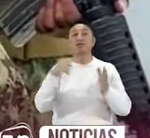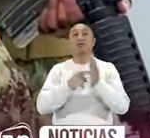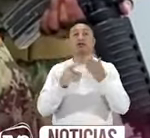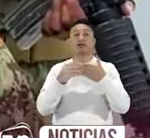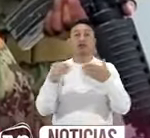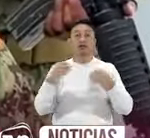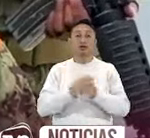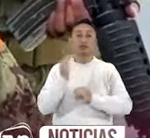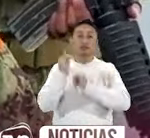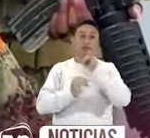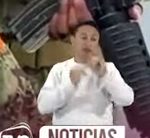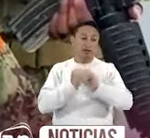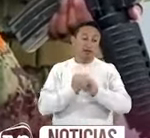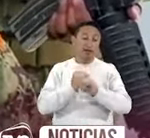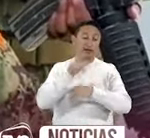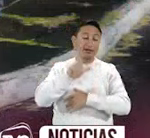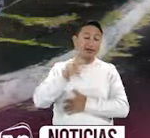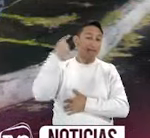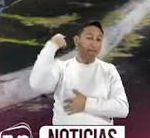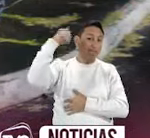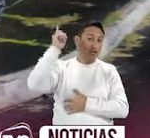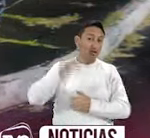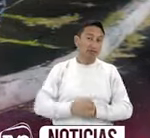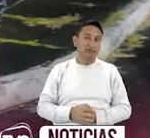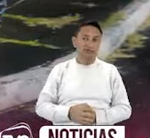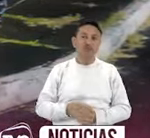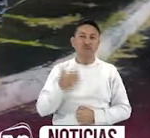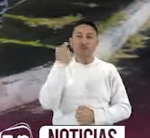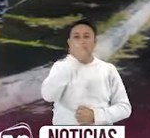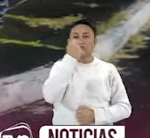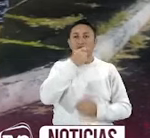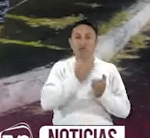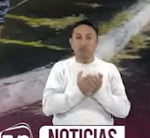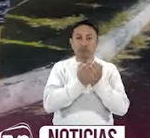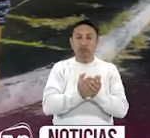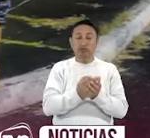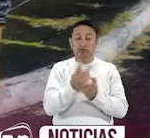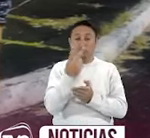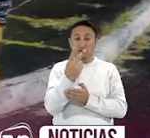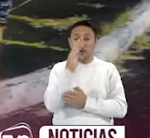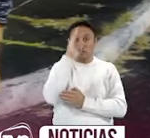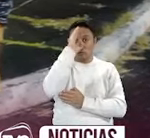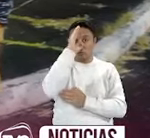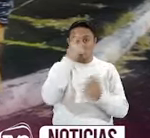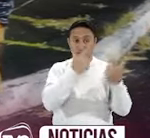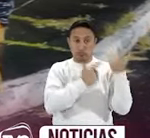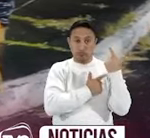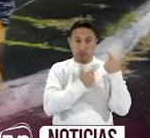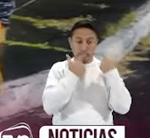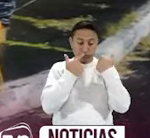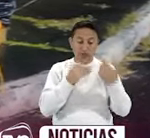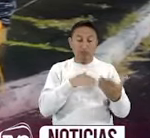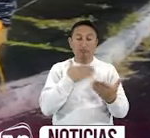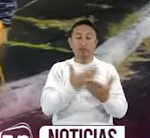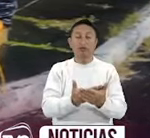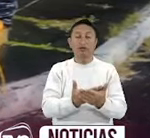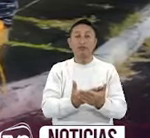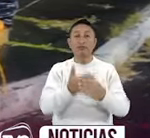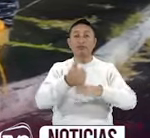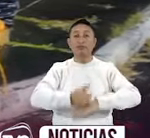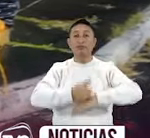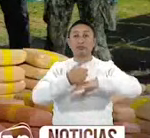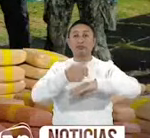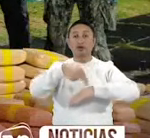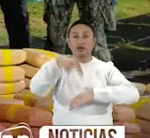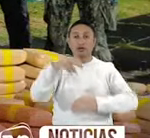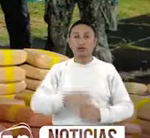cerca de $3 millones. La droga y la embarcación fueron custodiadas por personal de la Armada hasta el muelle del Comando de Operaciones Norte para